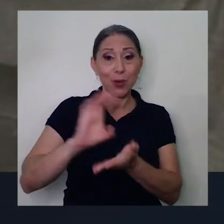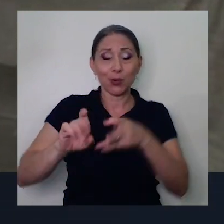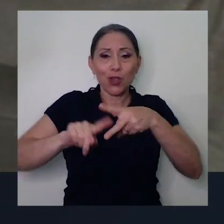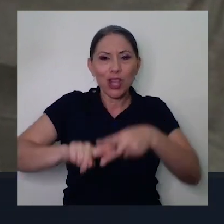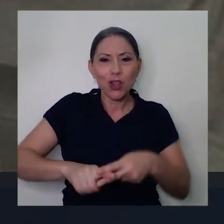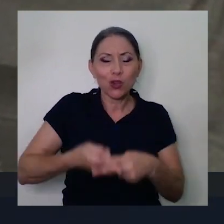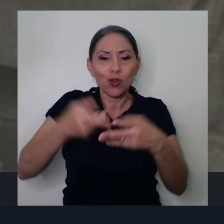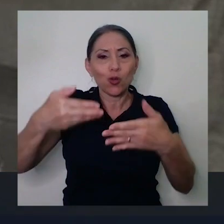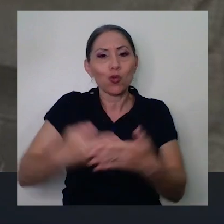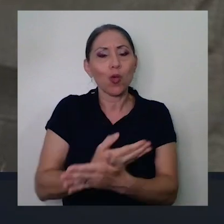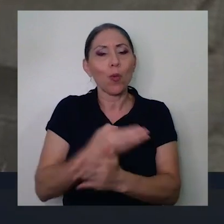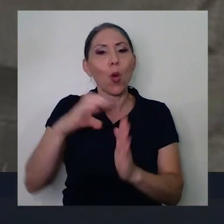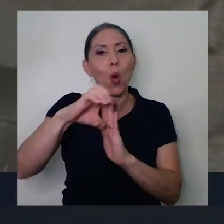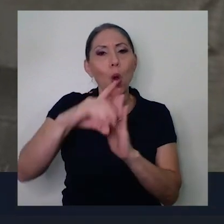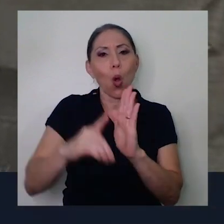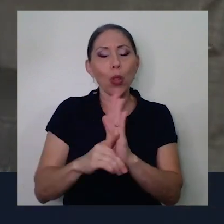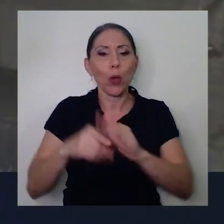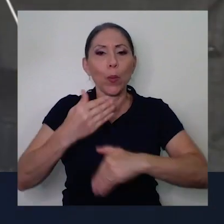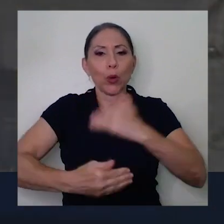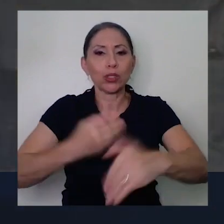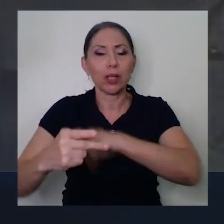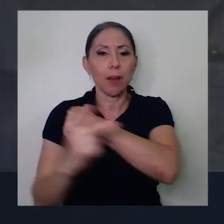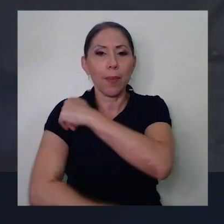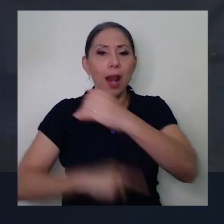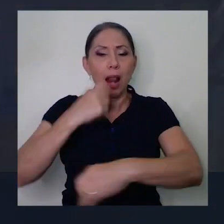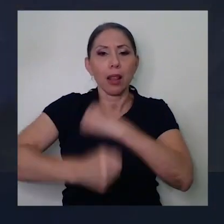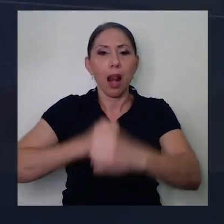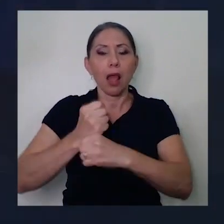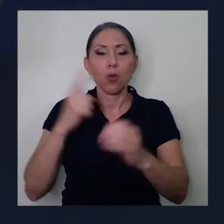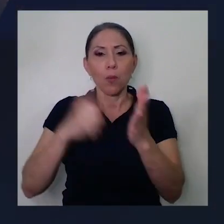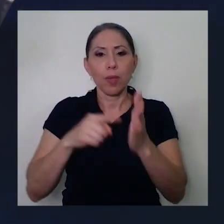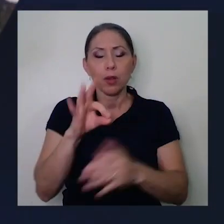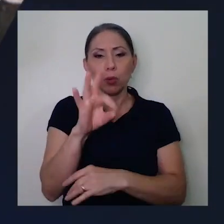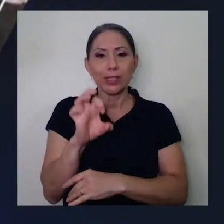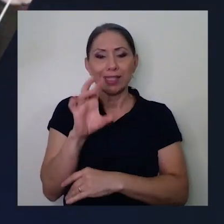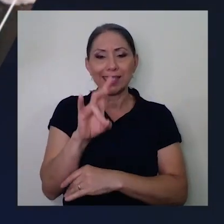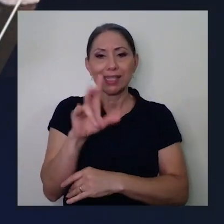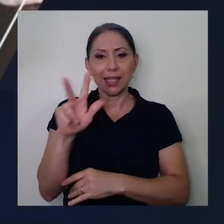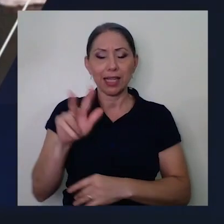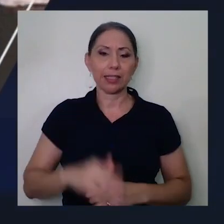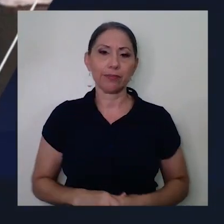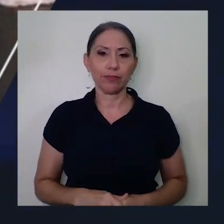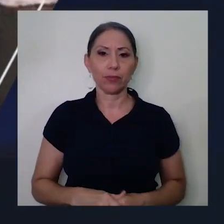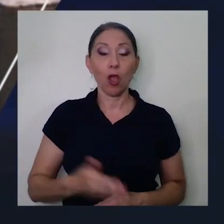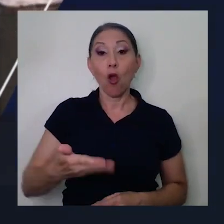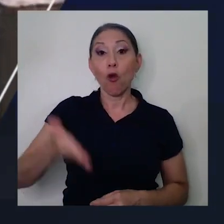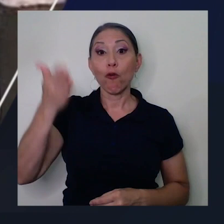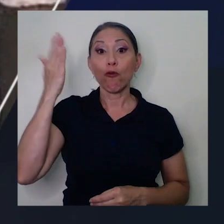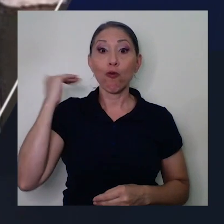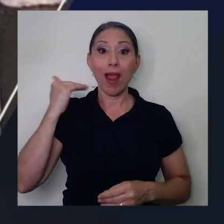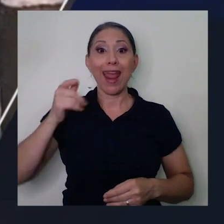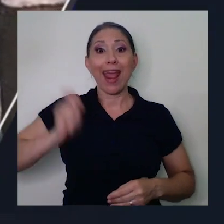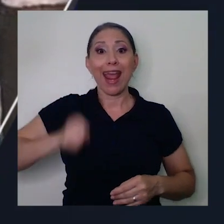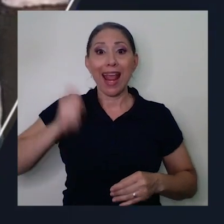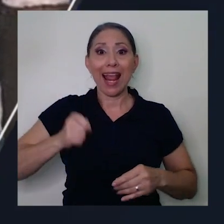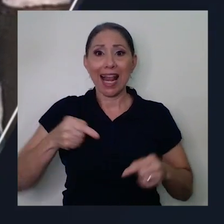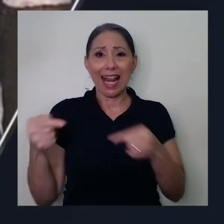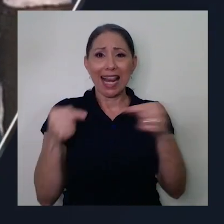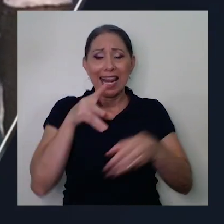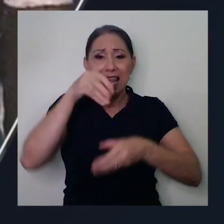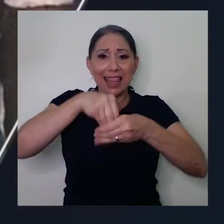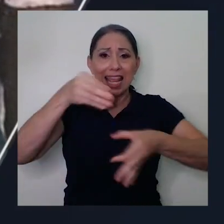el Colegio de Abogados, especialmente en los de la introducción del nuevo Código Procesal Penal del año